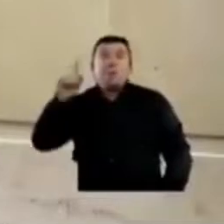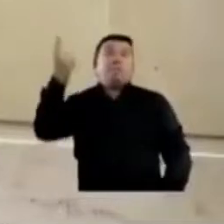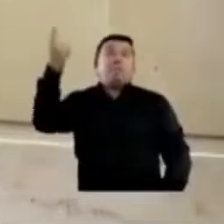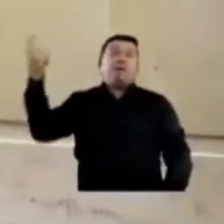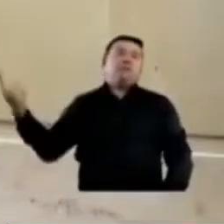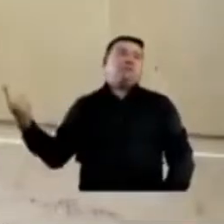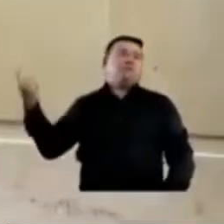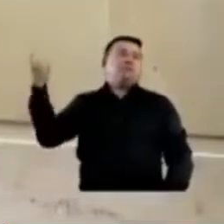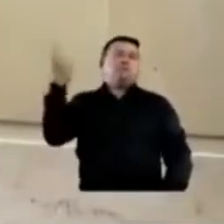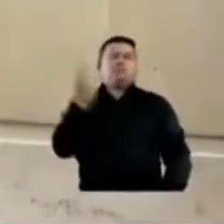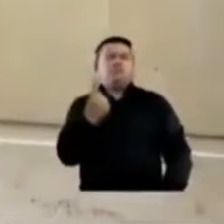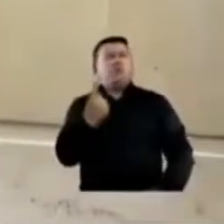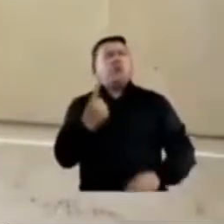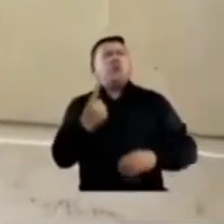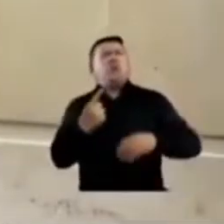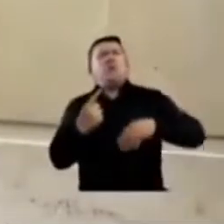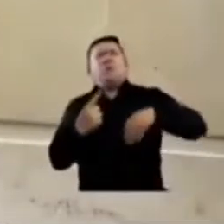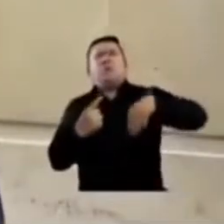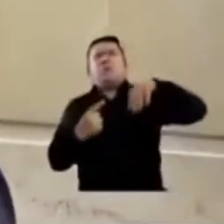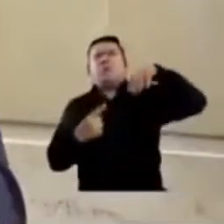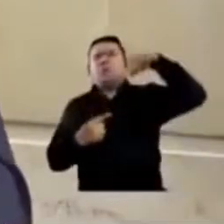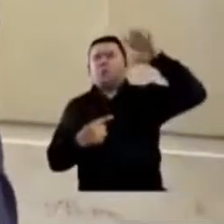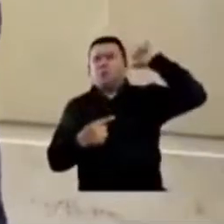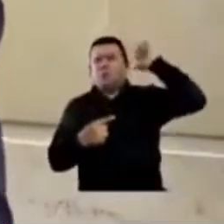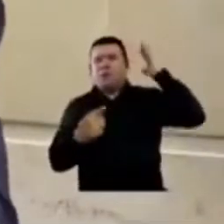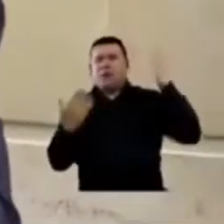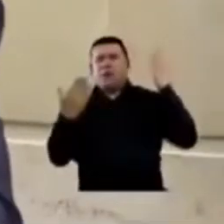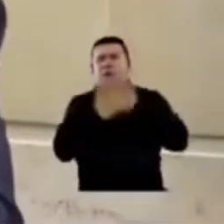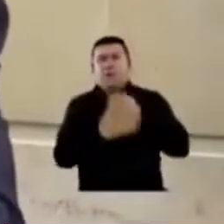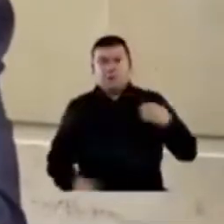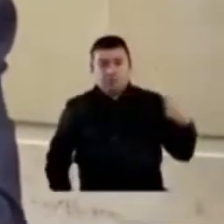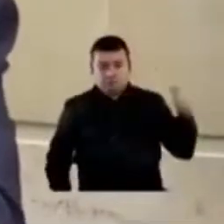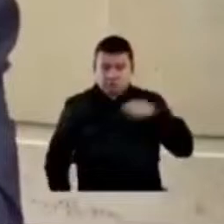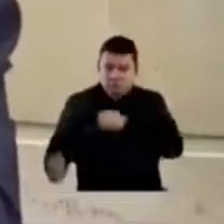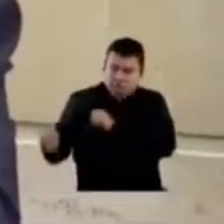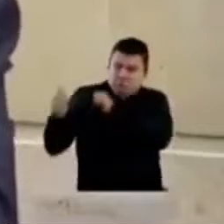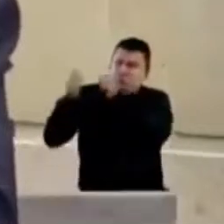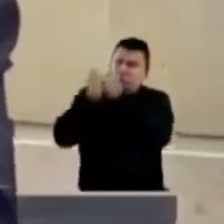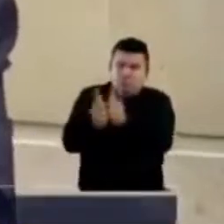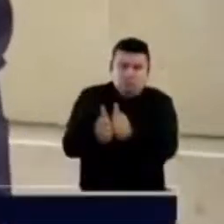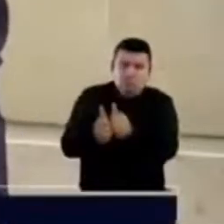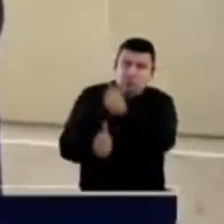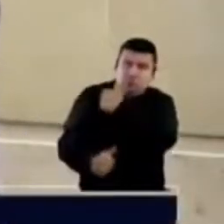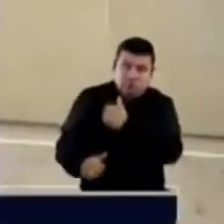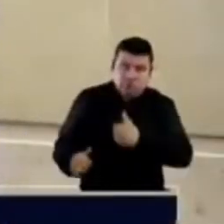primera llegada por allá después de la revocatoria. Yo llegué con usted también.